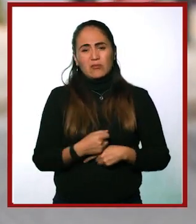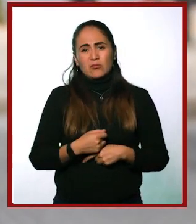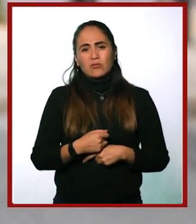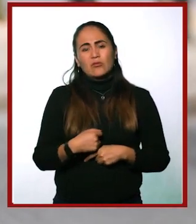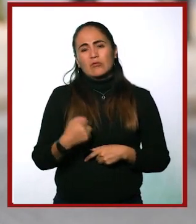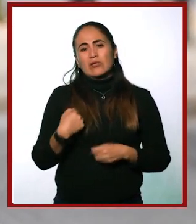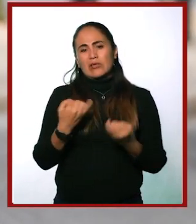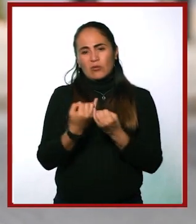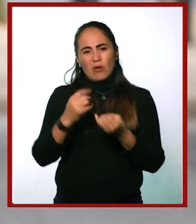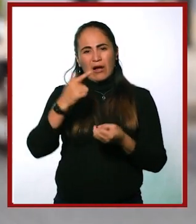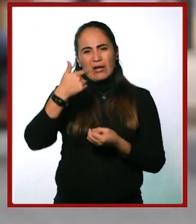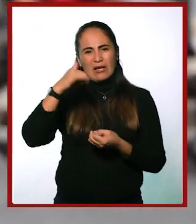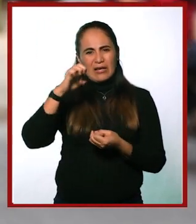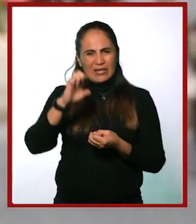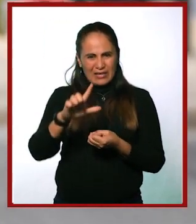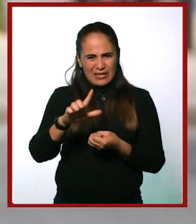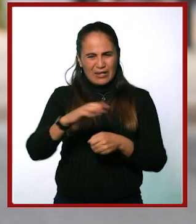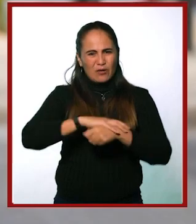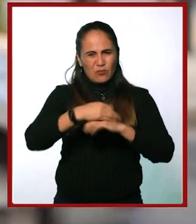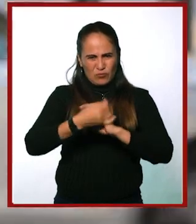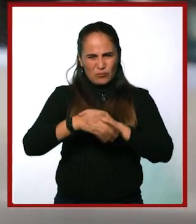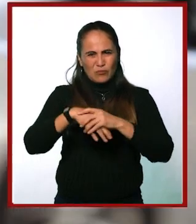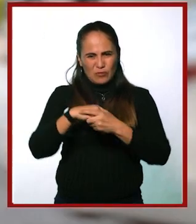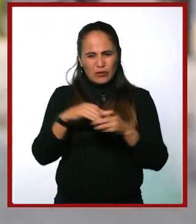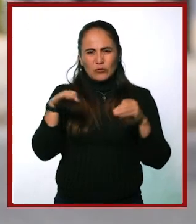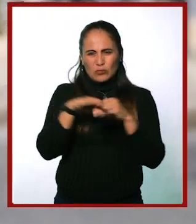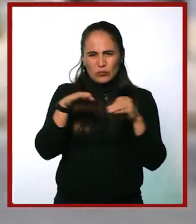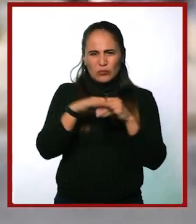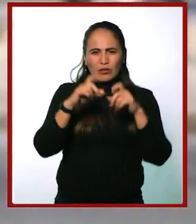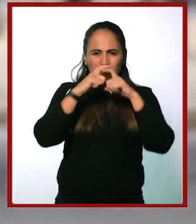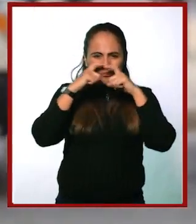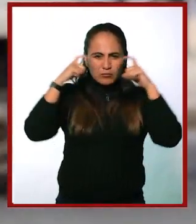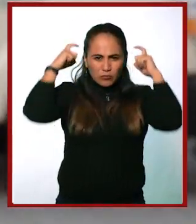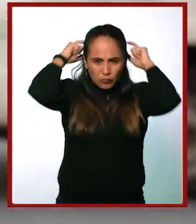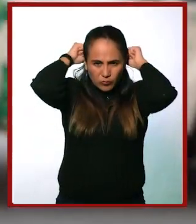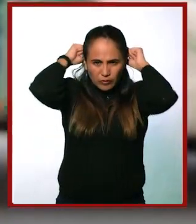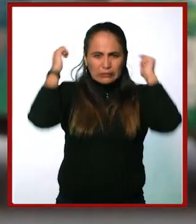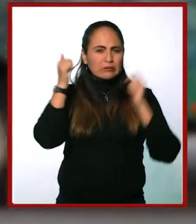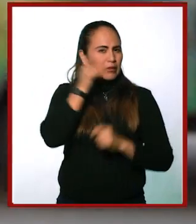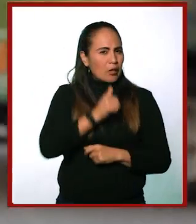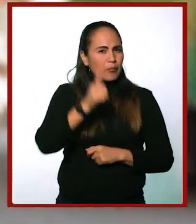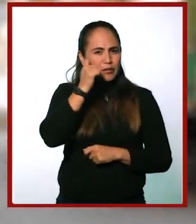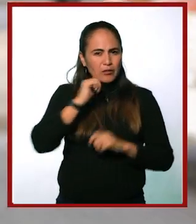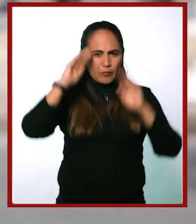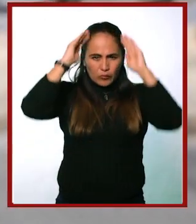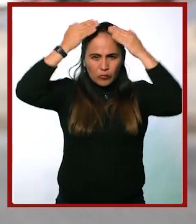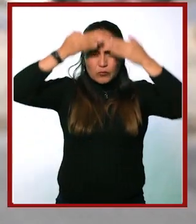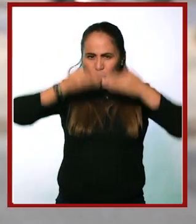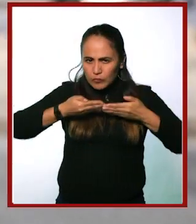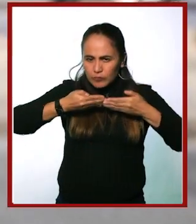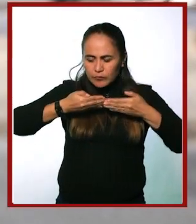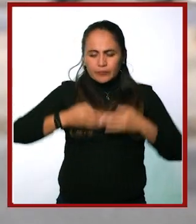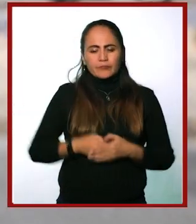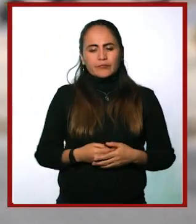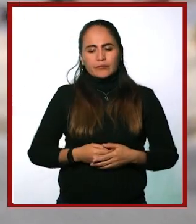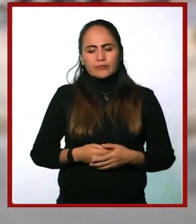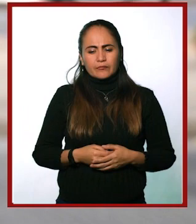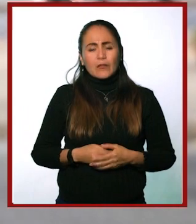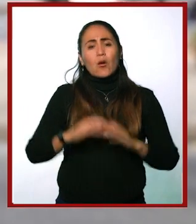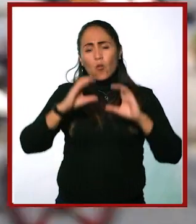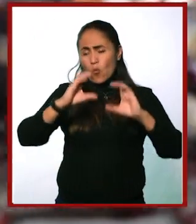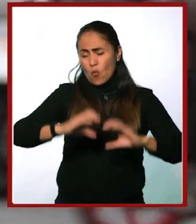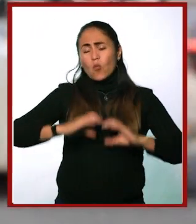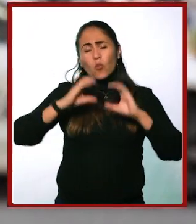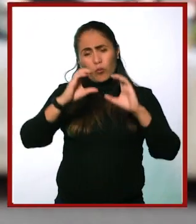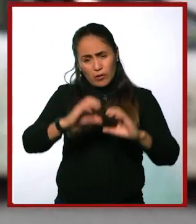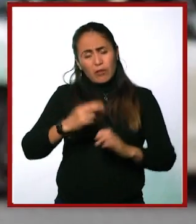ponerme a cada rato gel antibacterial, traer siempre el cubrebocas, la careta y tener